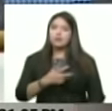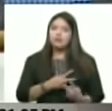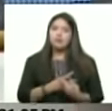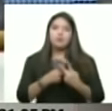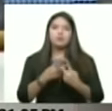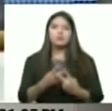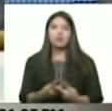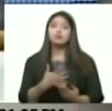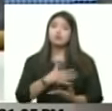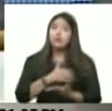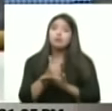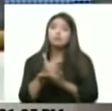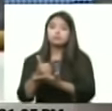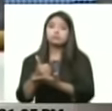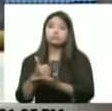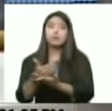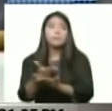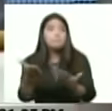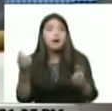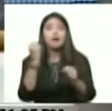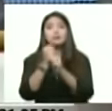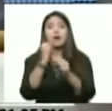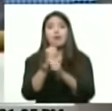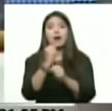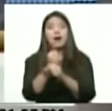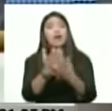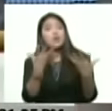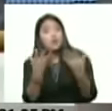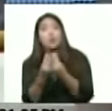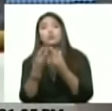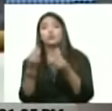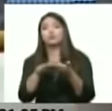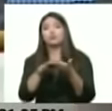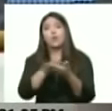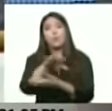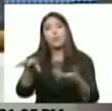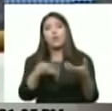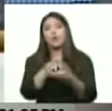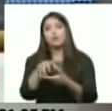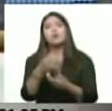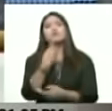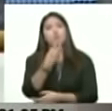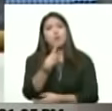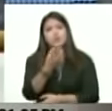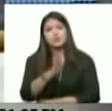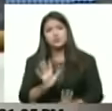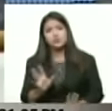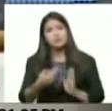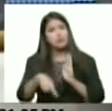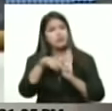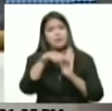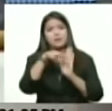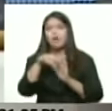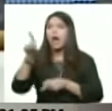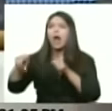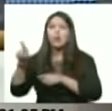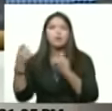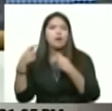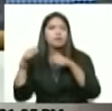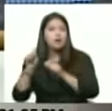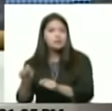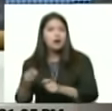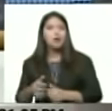He tendido la mano para el trabajo y para que juntos resolvamos los problemas. Lo he dicho varias veces. Algunos han tratado,